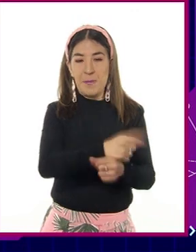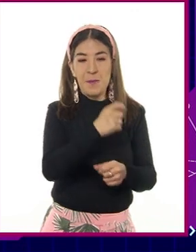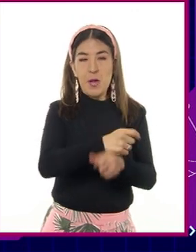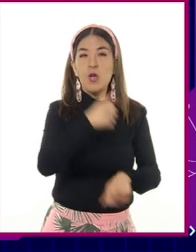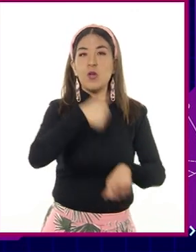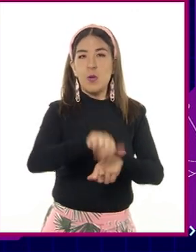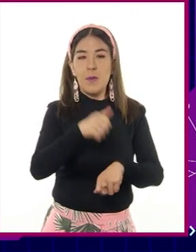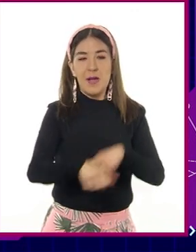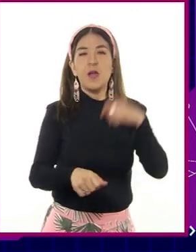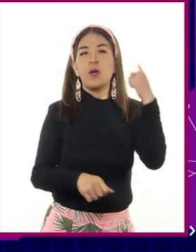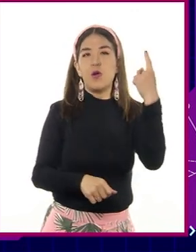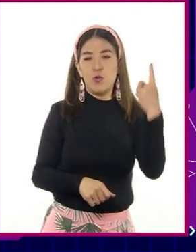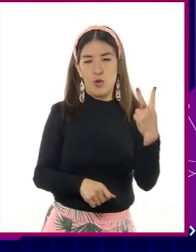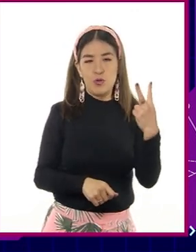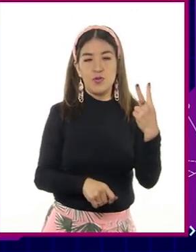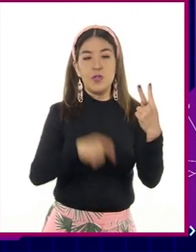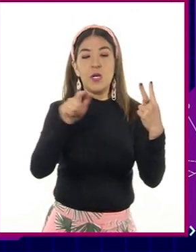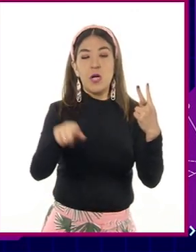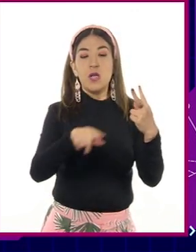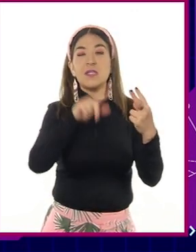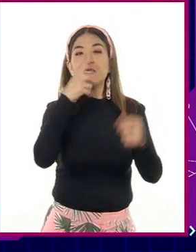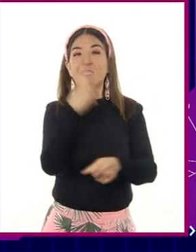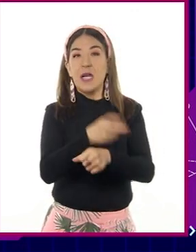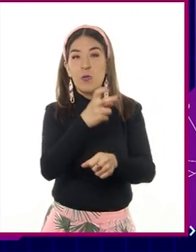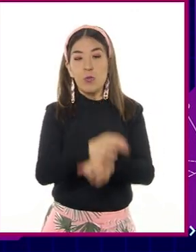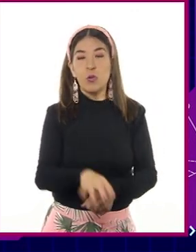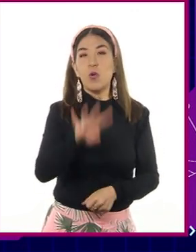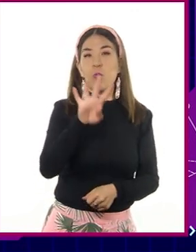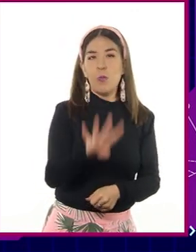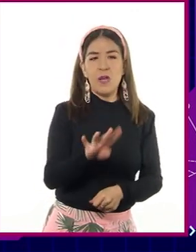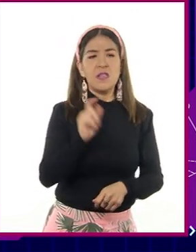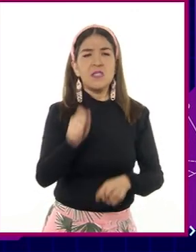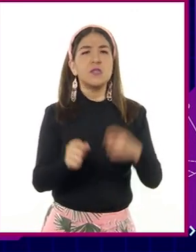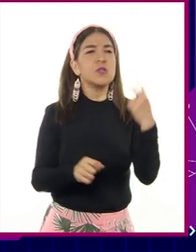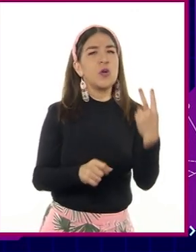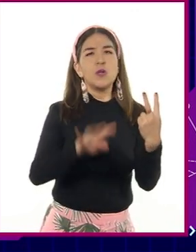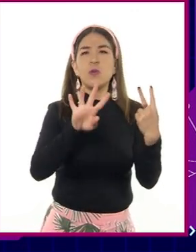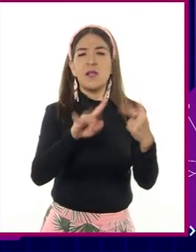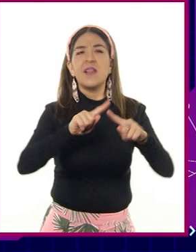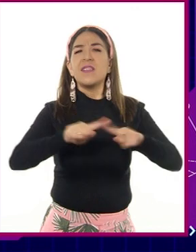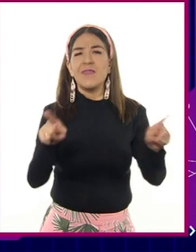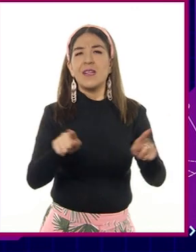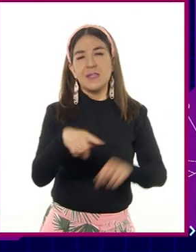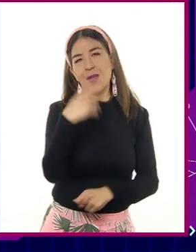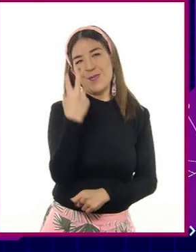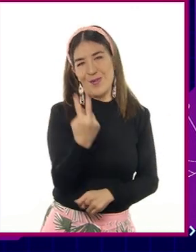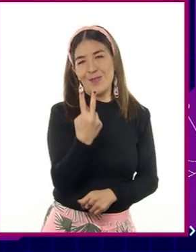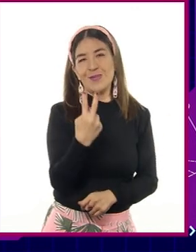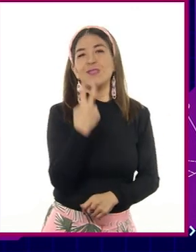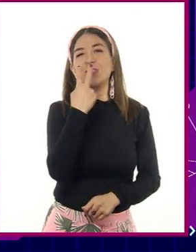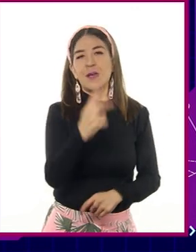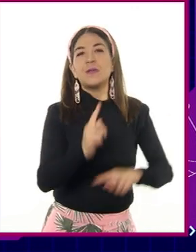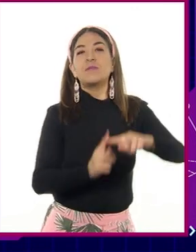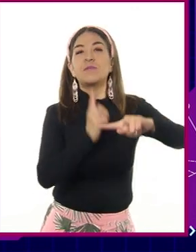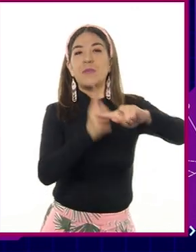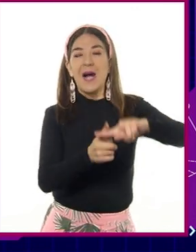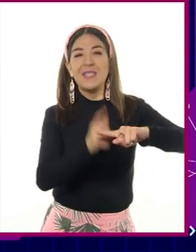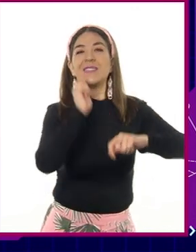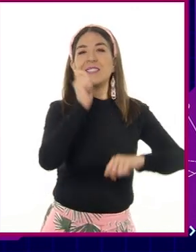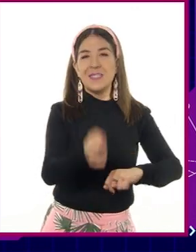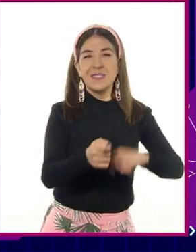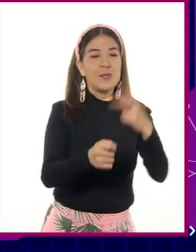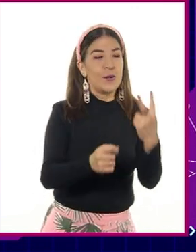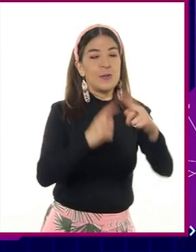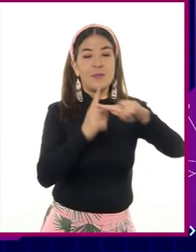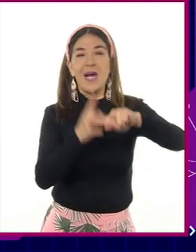segundo término es 4. La diferencia que existe entre el 4 y el 2 es igual a 2. Noten que es la misma diferencia